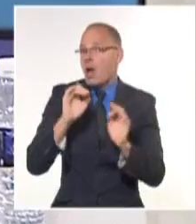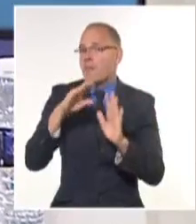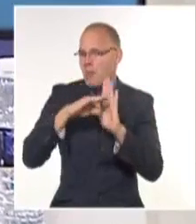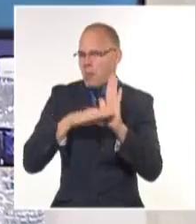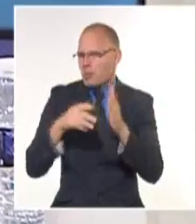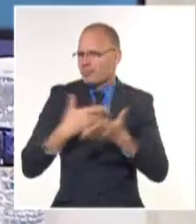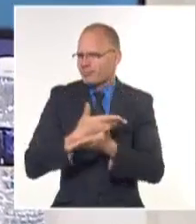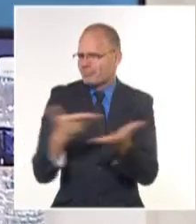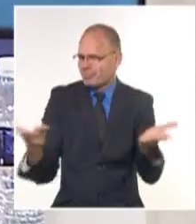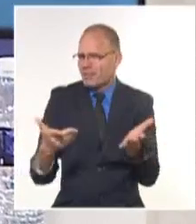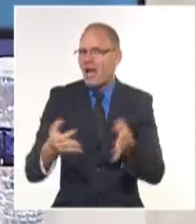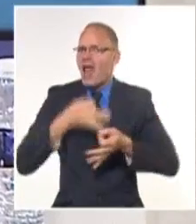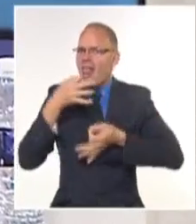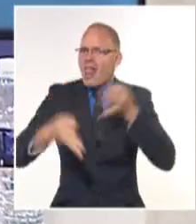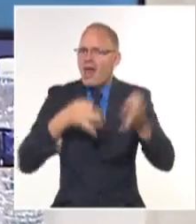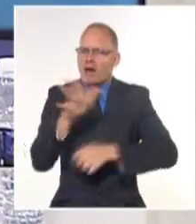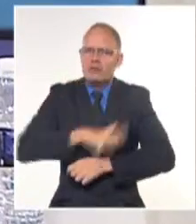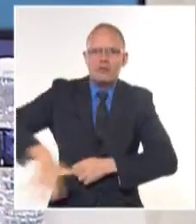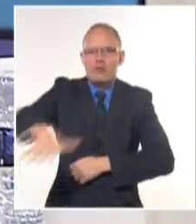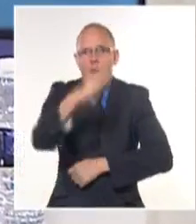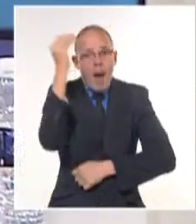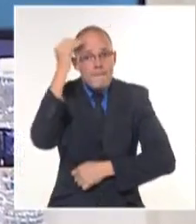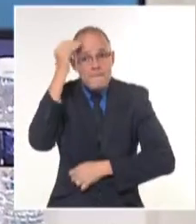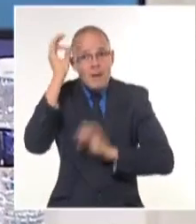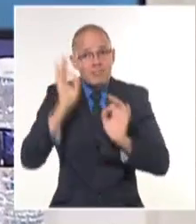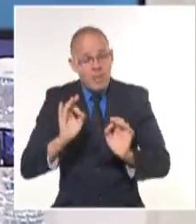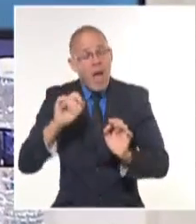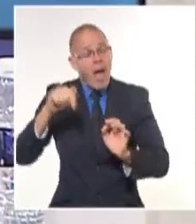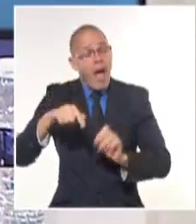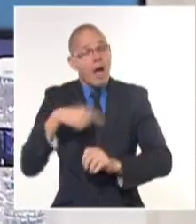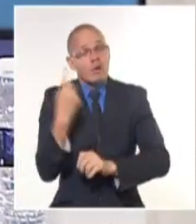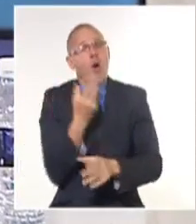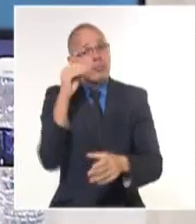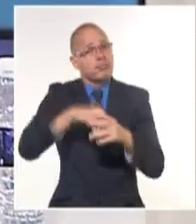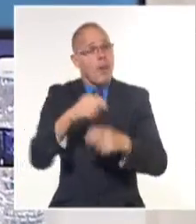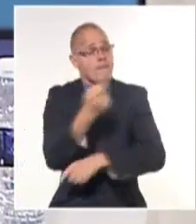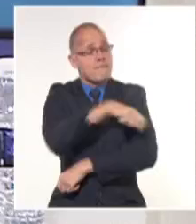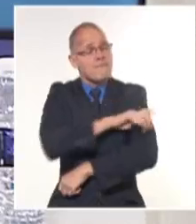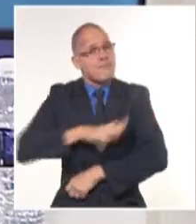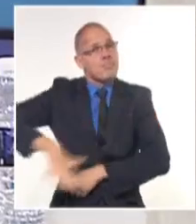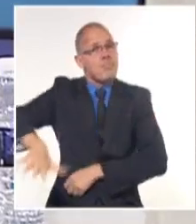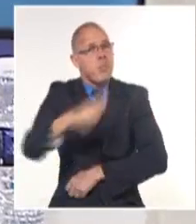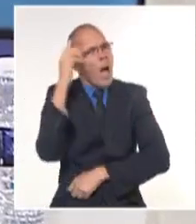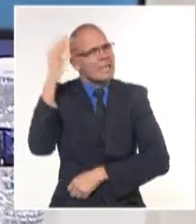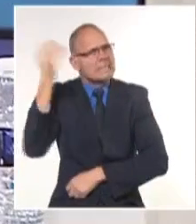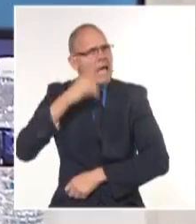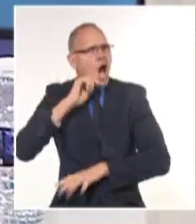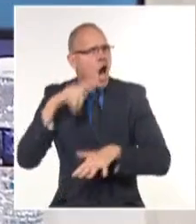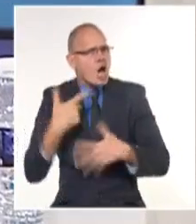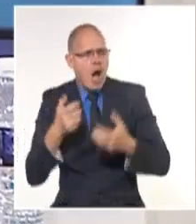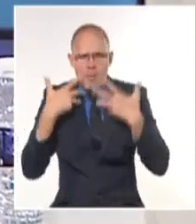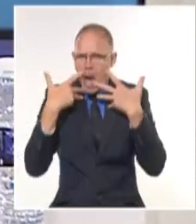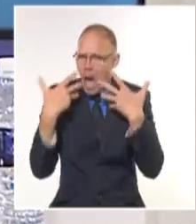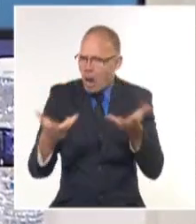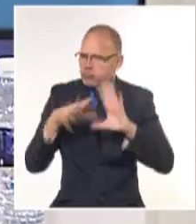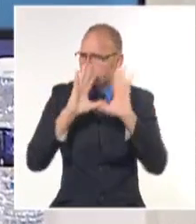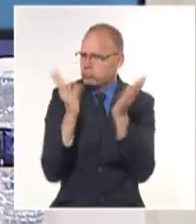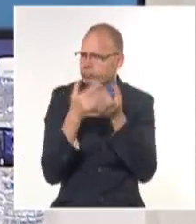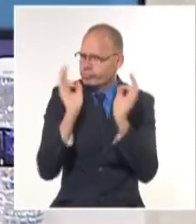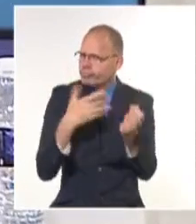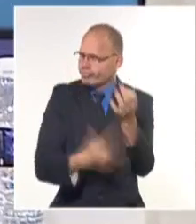completa disposición de seguir dando la batalla como parte de este pueblo y en cada emisión debatir con sinceridad, debatir con la